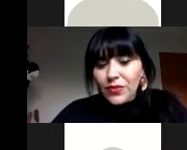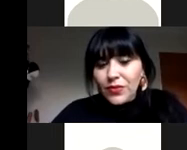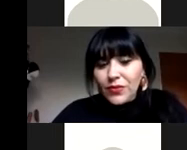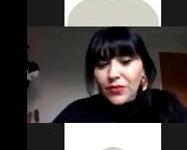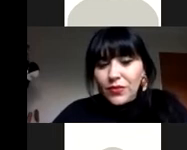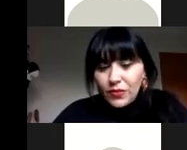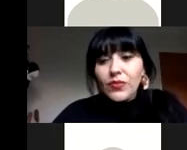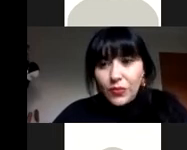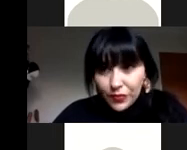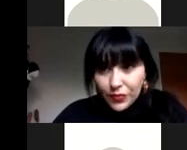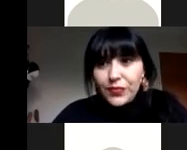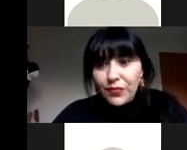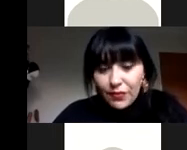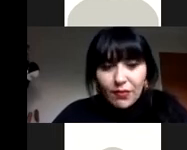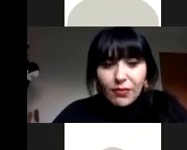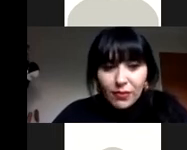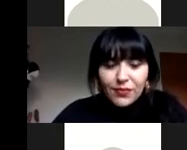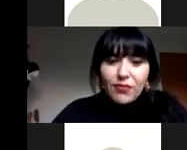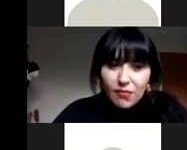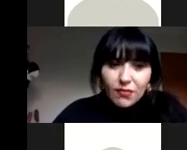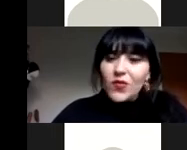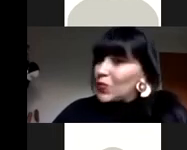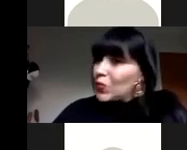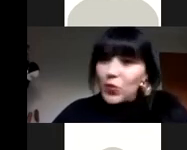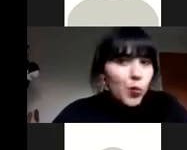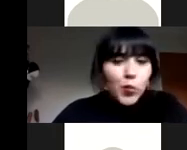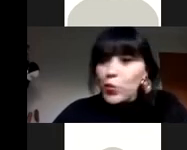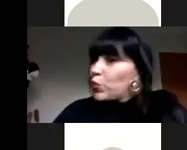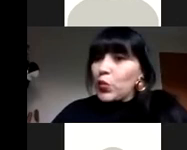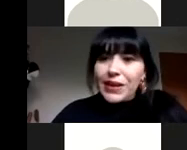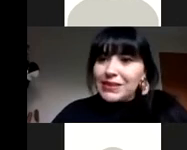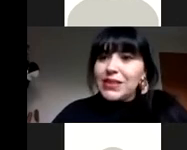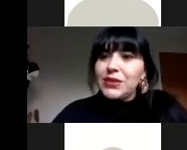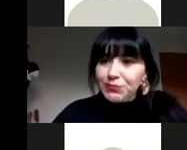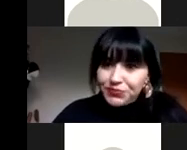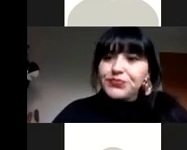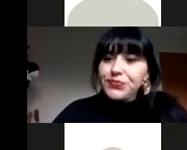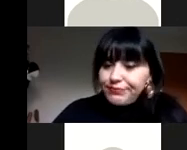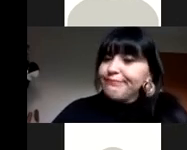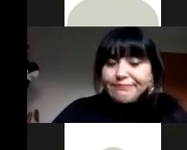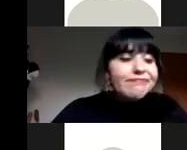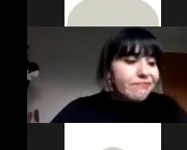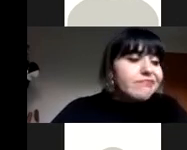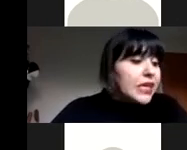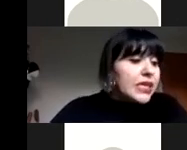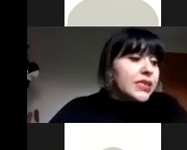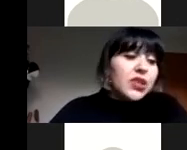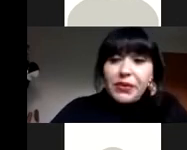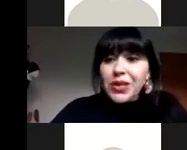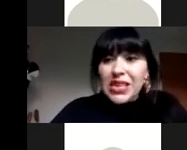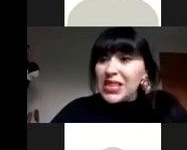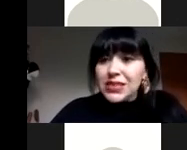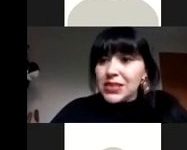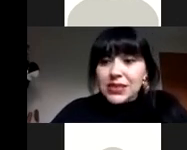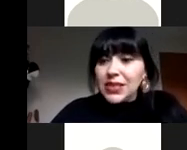actualizarnos en las redes sociales y sus simbologías para poder descifrar sus códigos. Si no, nos vamos